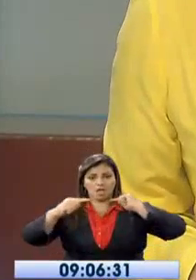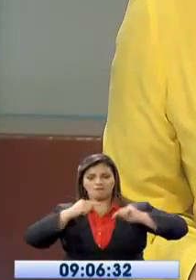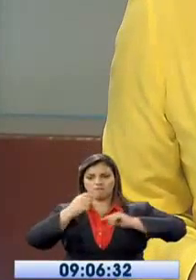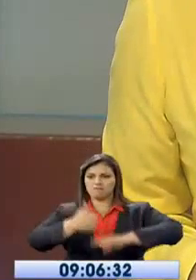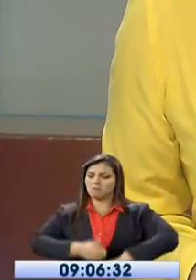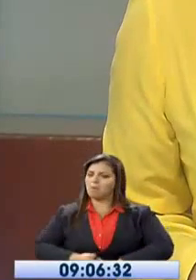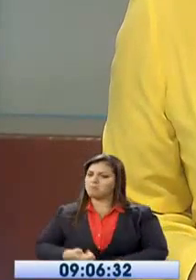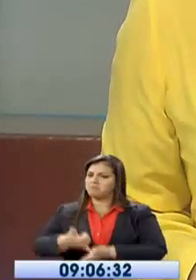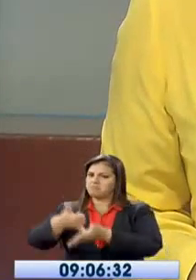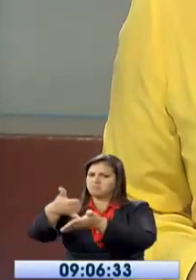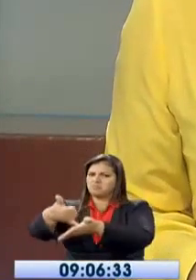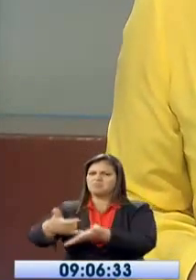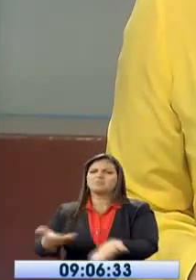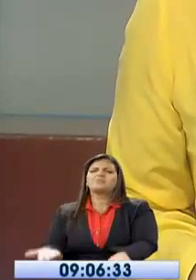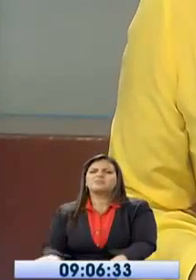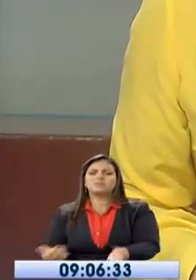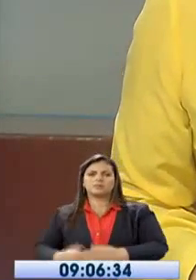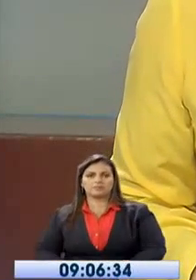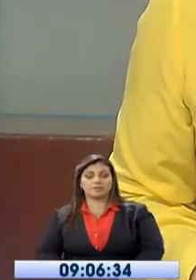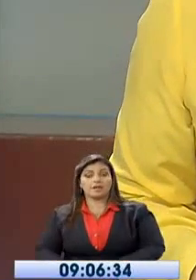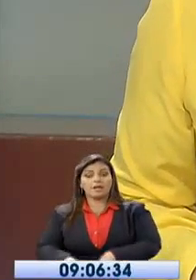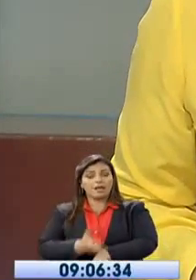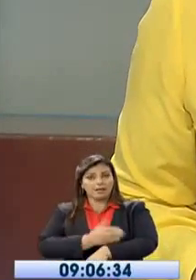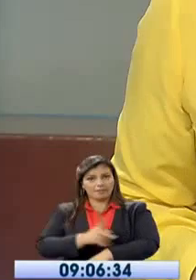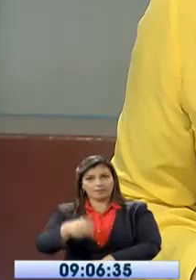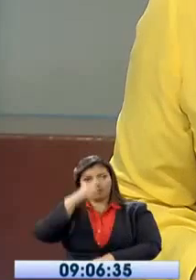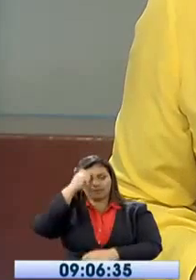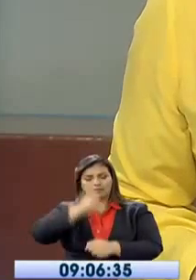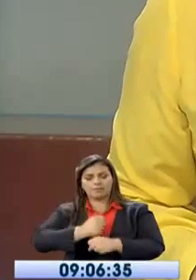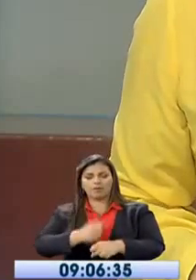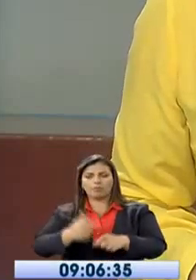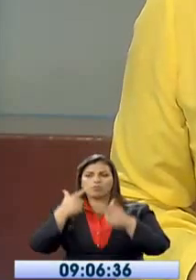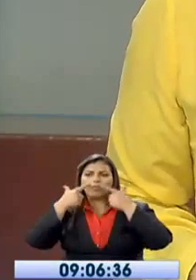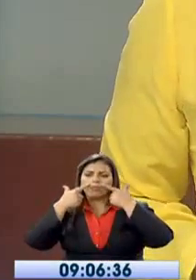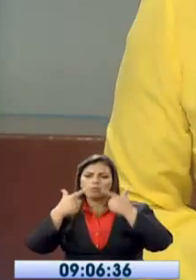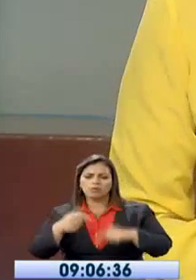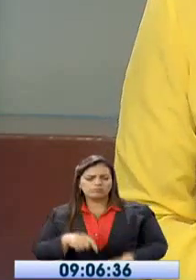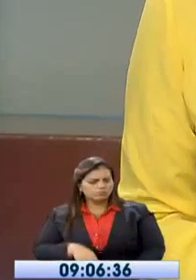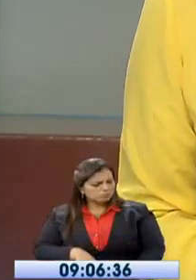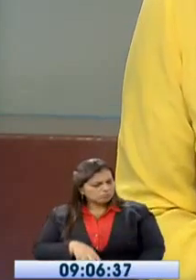una billetera llena de dinero y con tarjetas de crédito. Veamos.